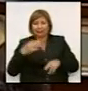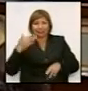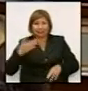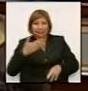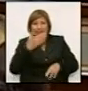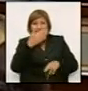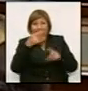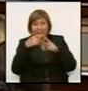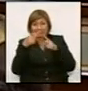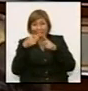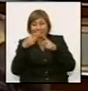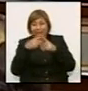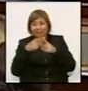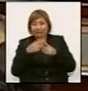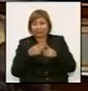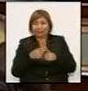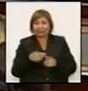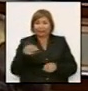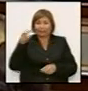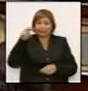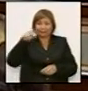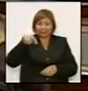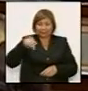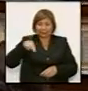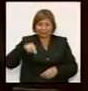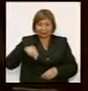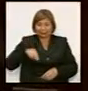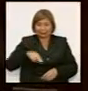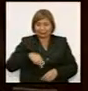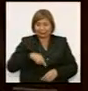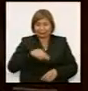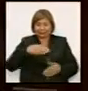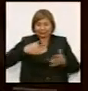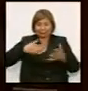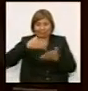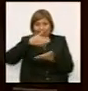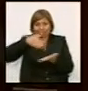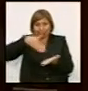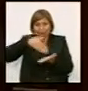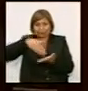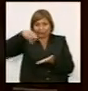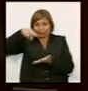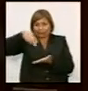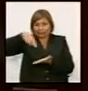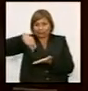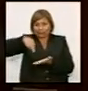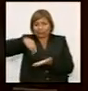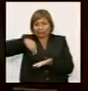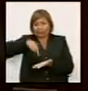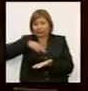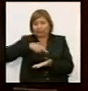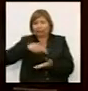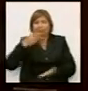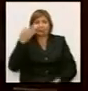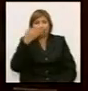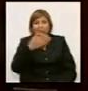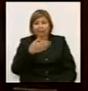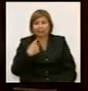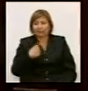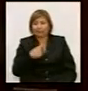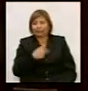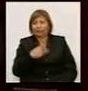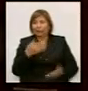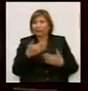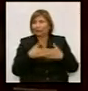esquina, tenía que cruzar la parte central del hemiciclo para dirigirse a nuestros